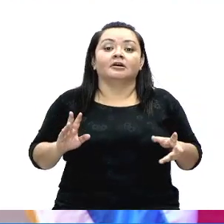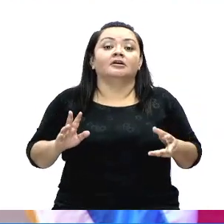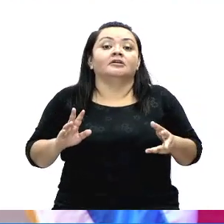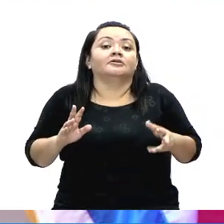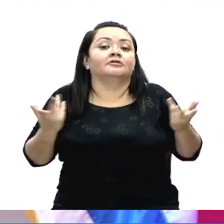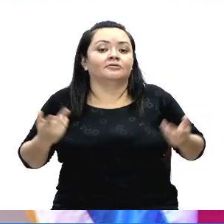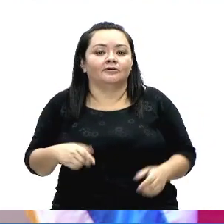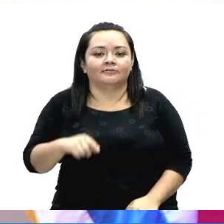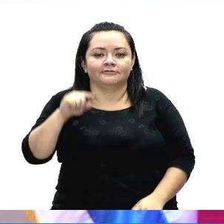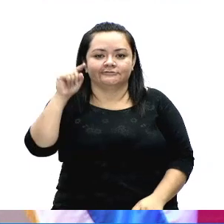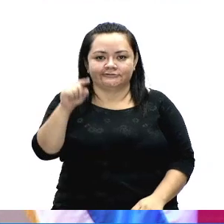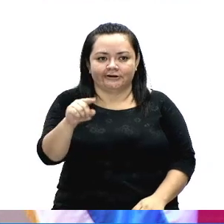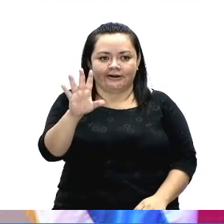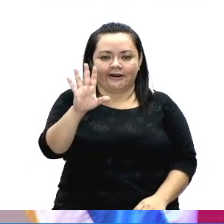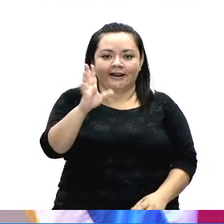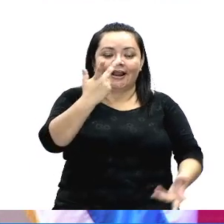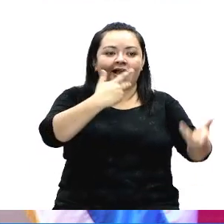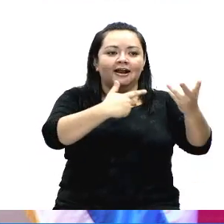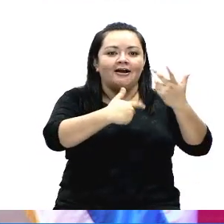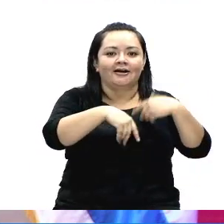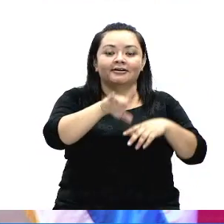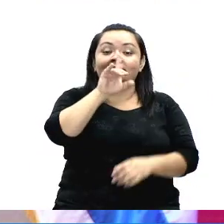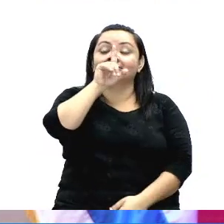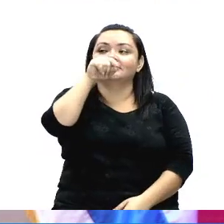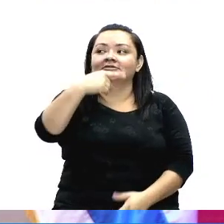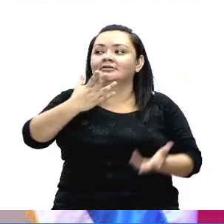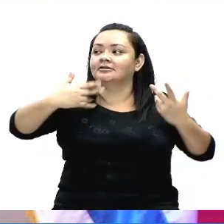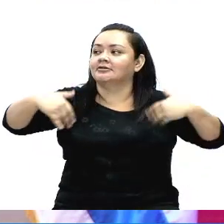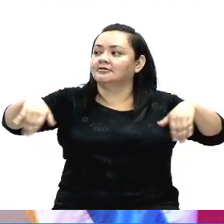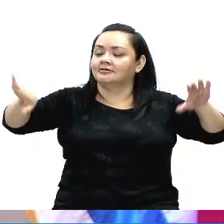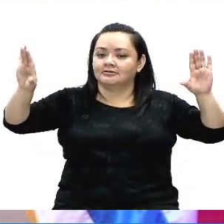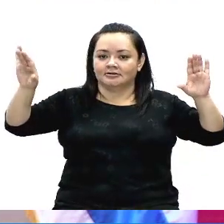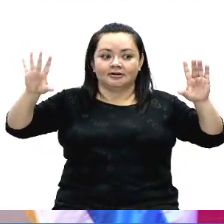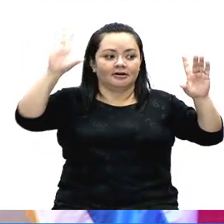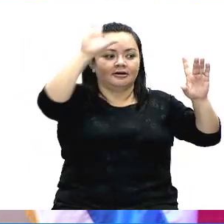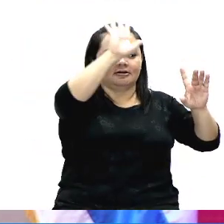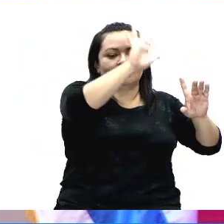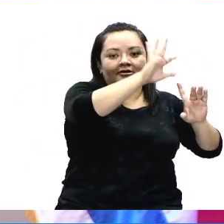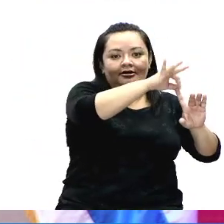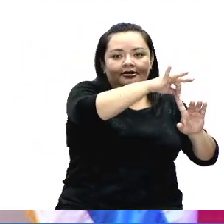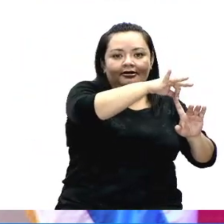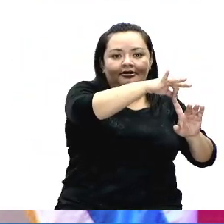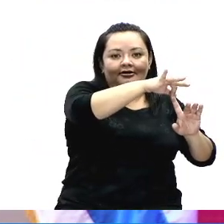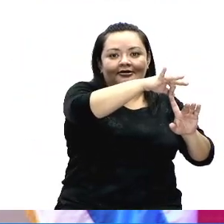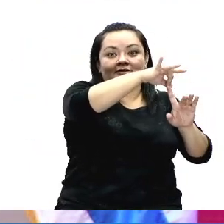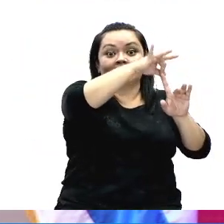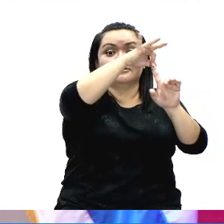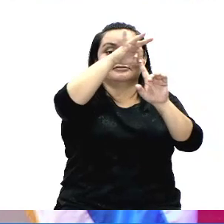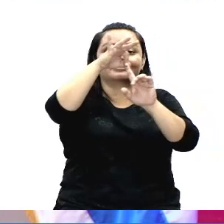tome sobre las alas de águilas y que mi hermano